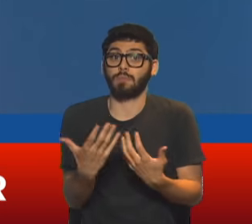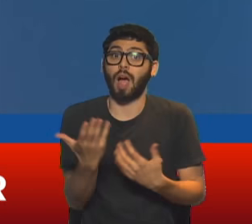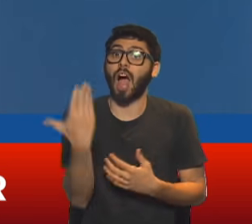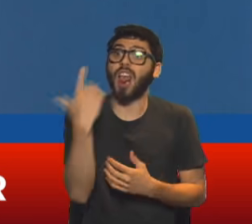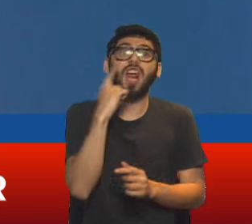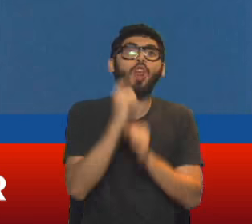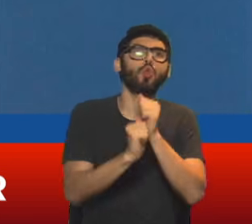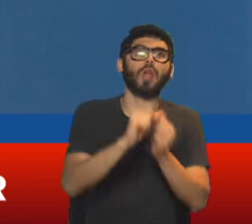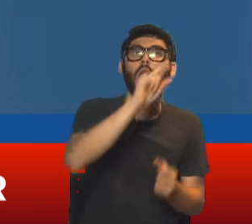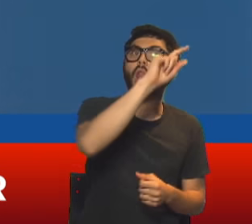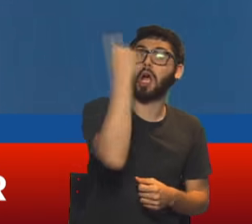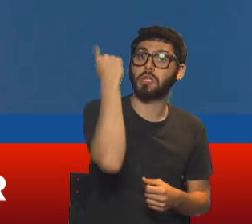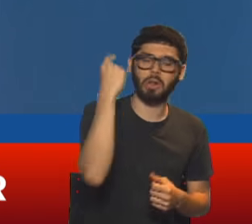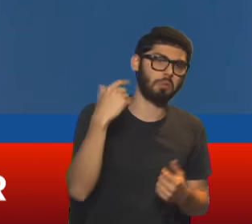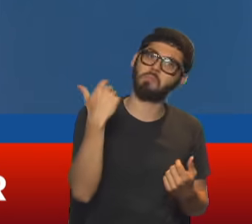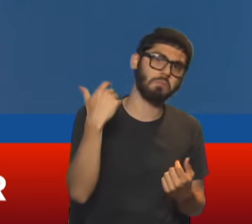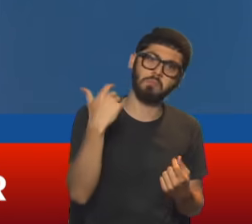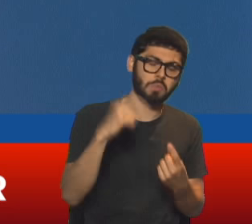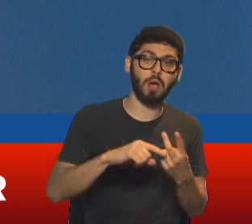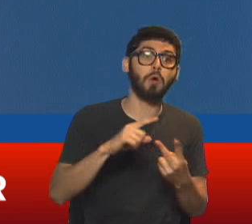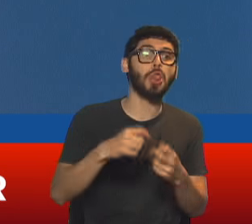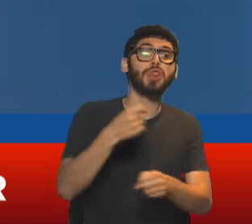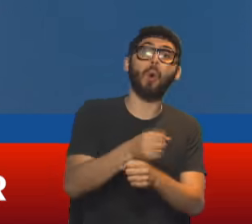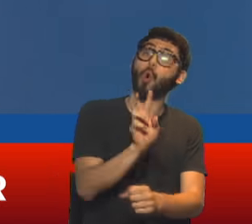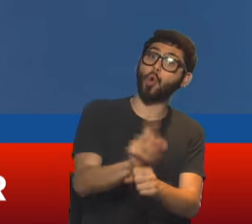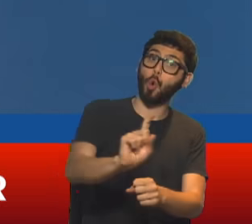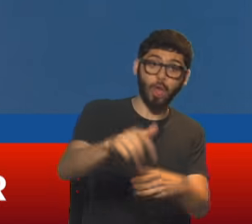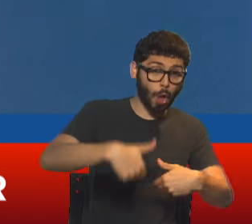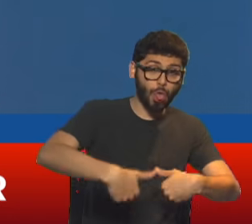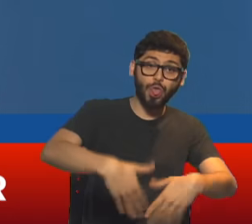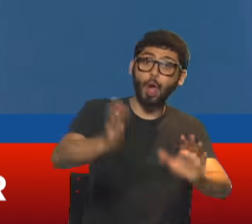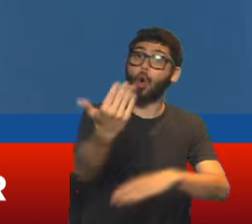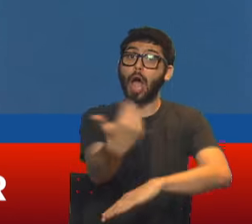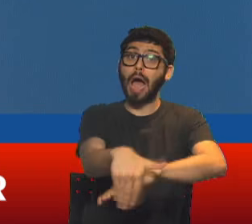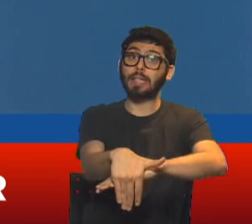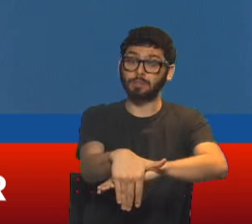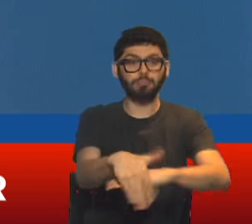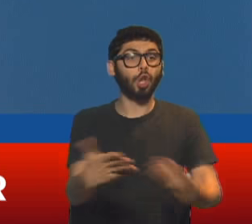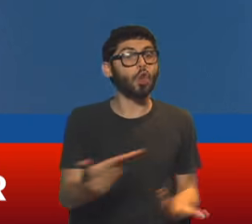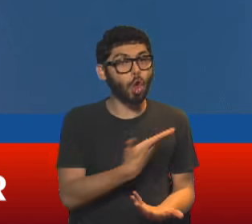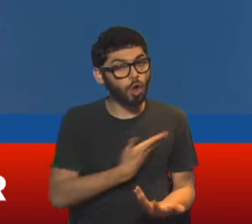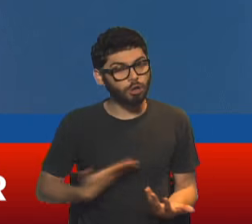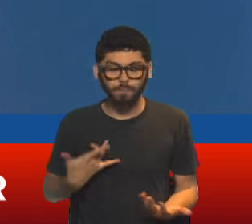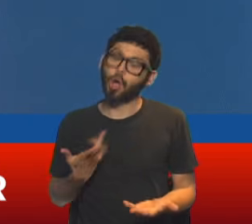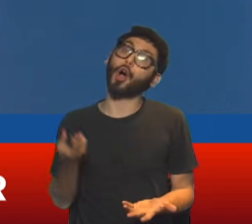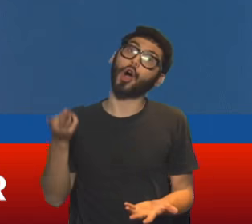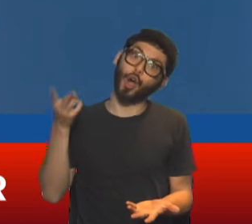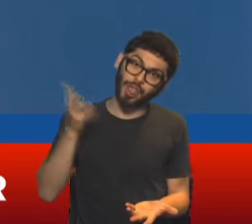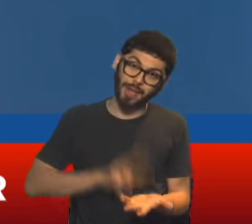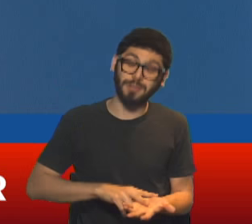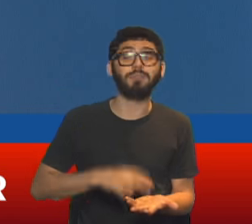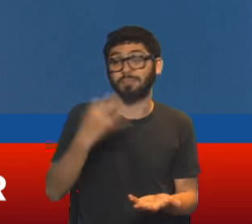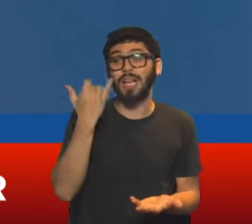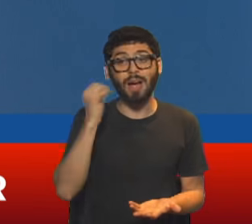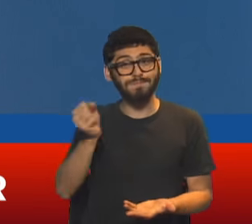industria nacional que no cuidaba y no protegía el trabajo dejó en la calle y que nuestro gobierno una vez más porque la verdad es que hay un antecedente